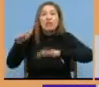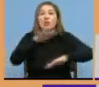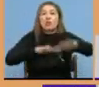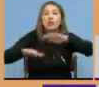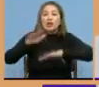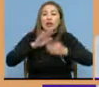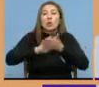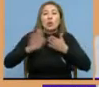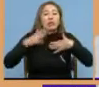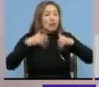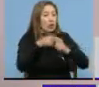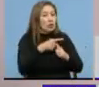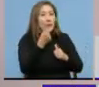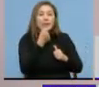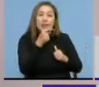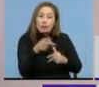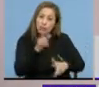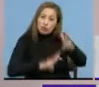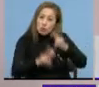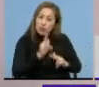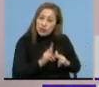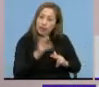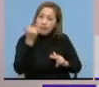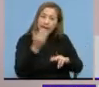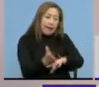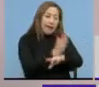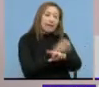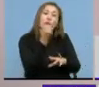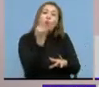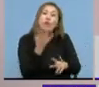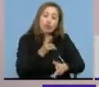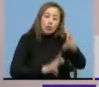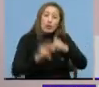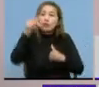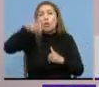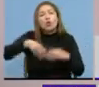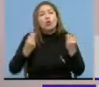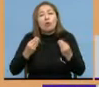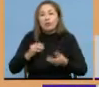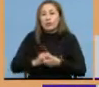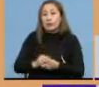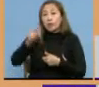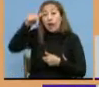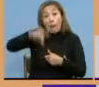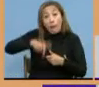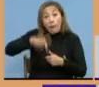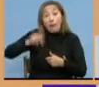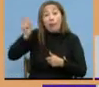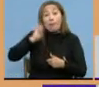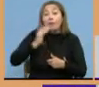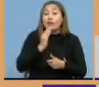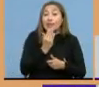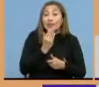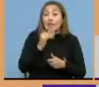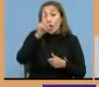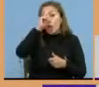por ejemplo en cuanto a operaciones antes cuántas se hacían hoy actualmente en el mes de abril en el